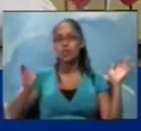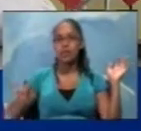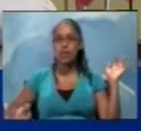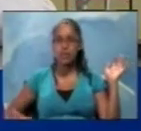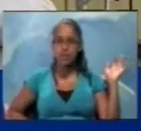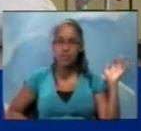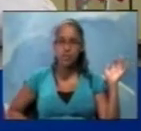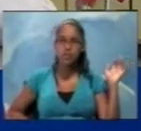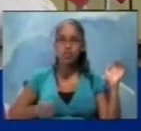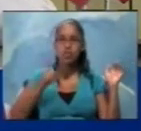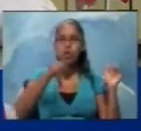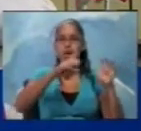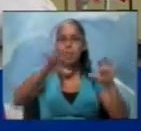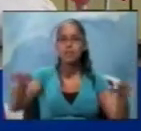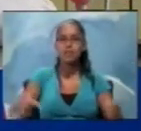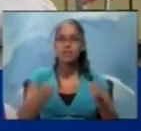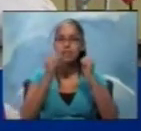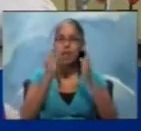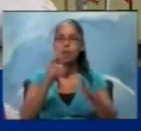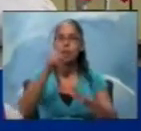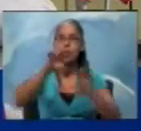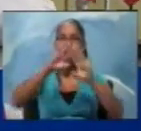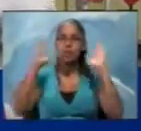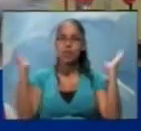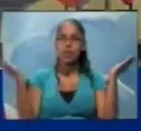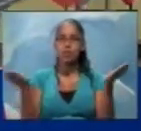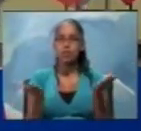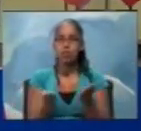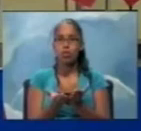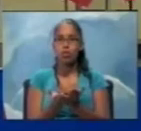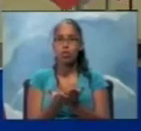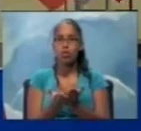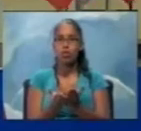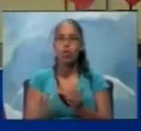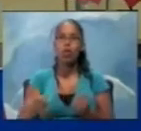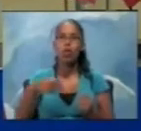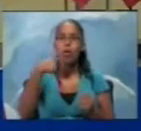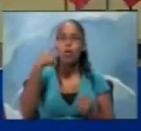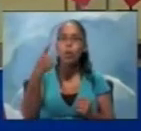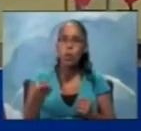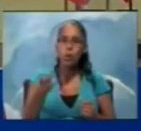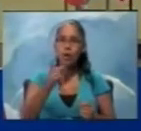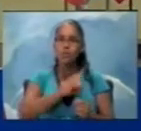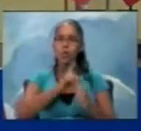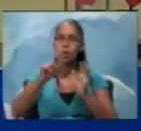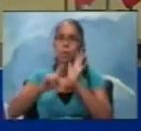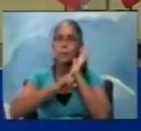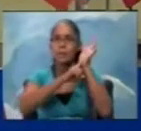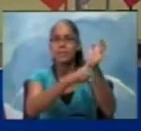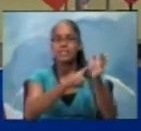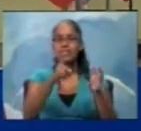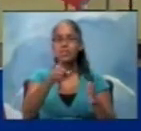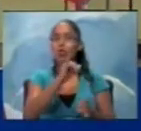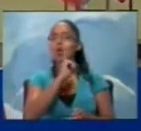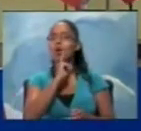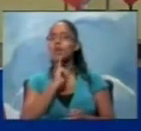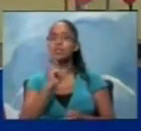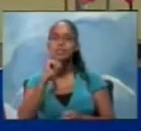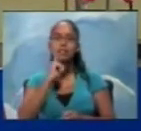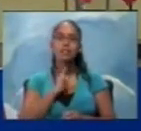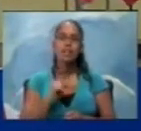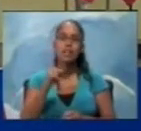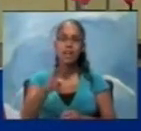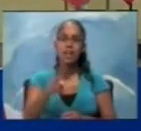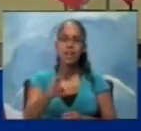Jesucristo, el Salvador del mundo. Cuando Juan lo presentó a Israel, él